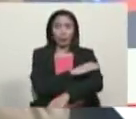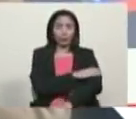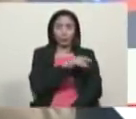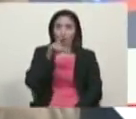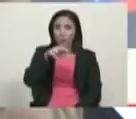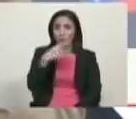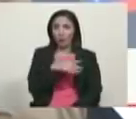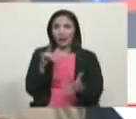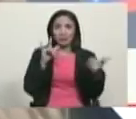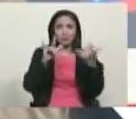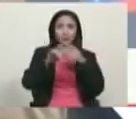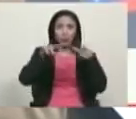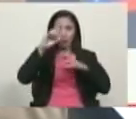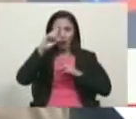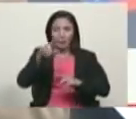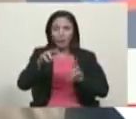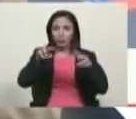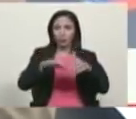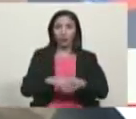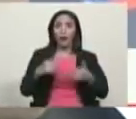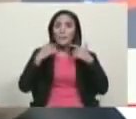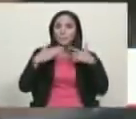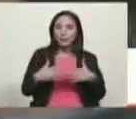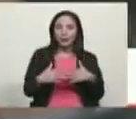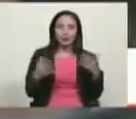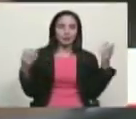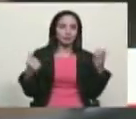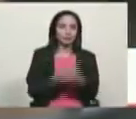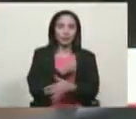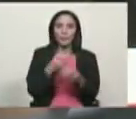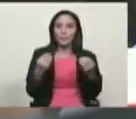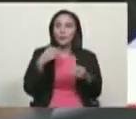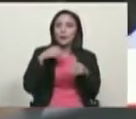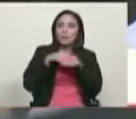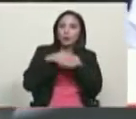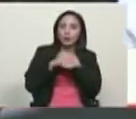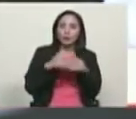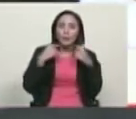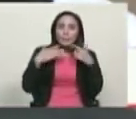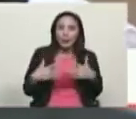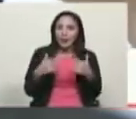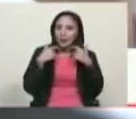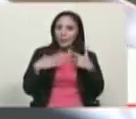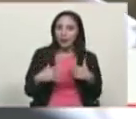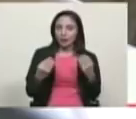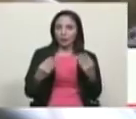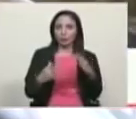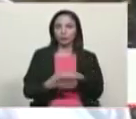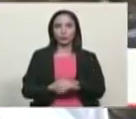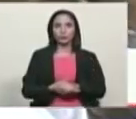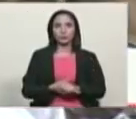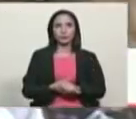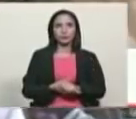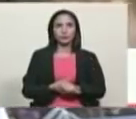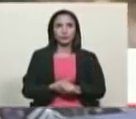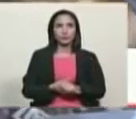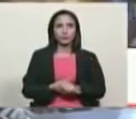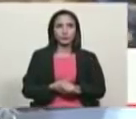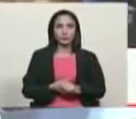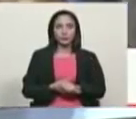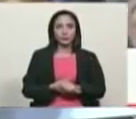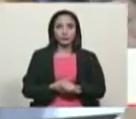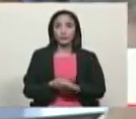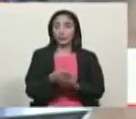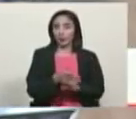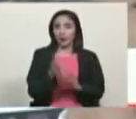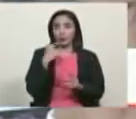él. Y pierde muchísimos votos a la izquierda. Muchos votos a la izquierda pierde. Así que